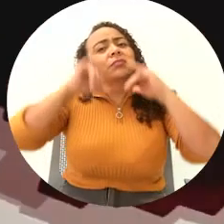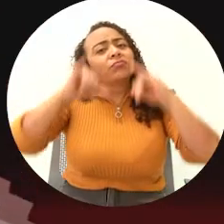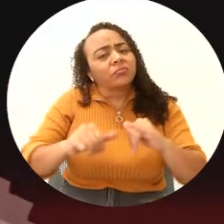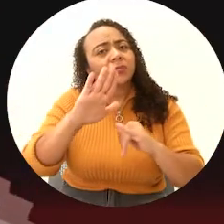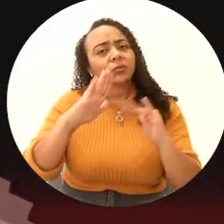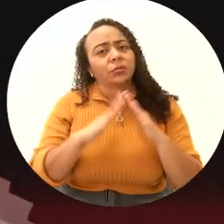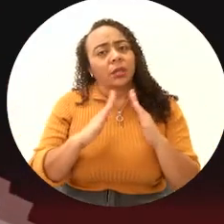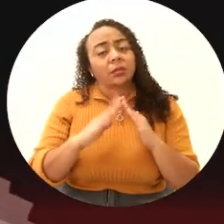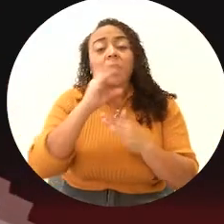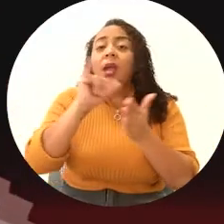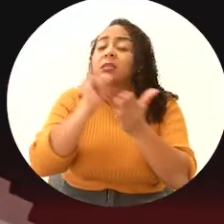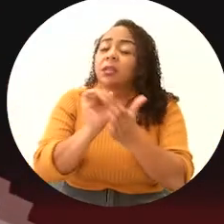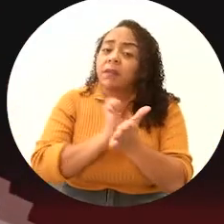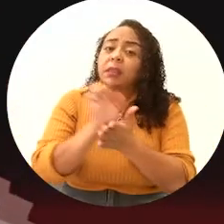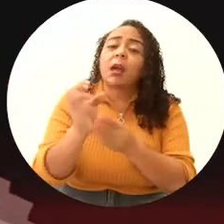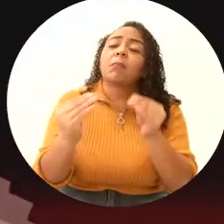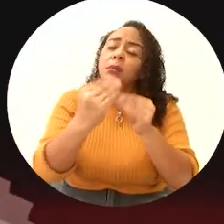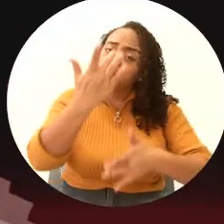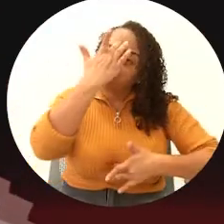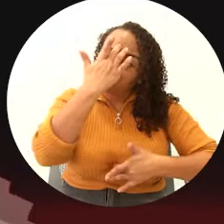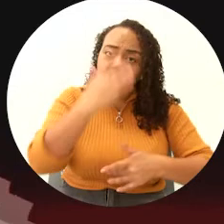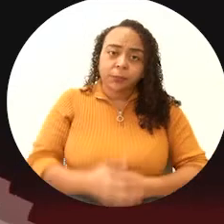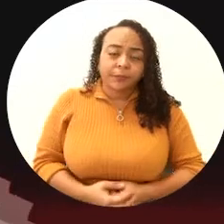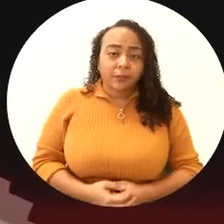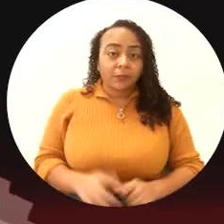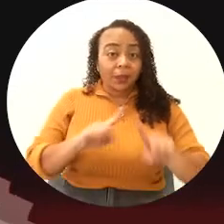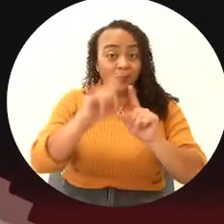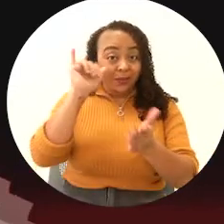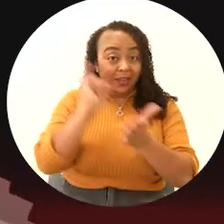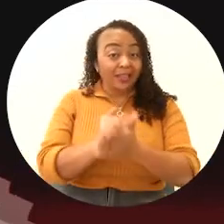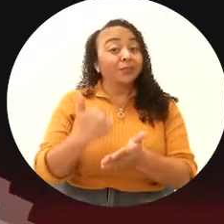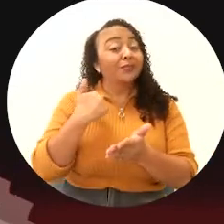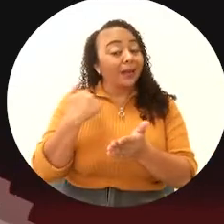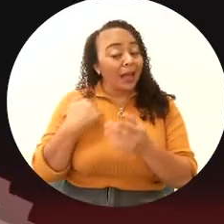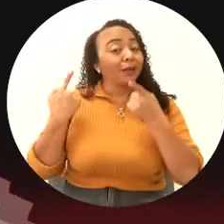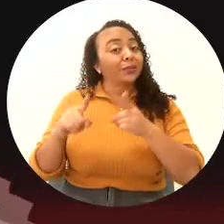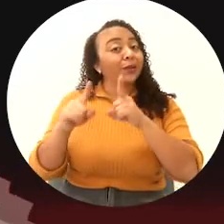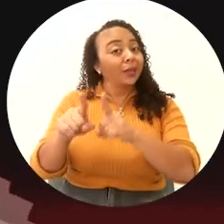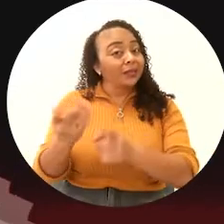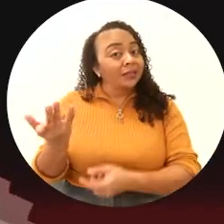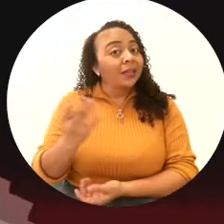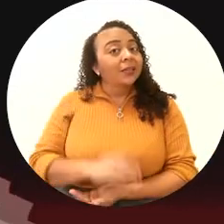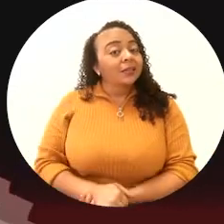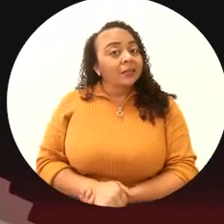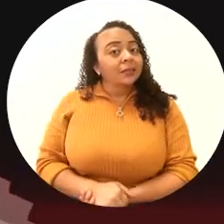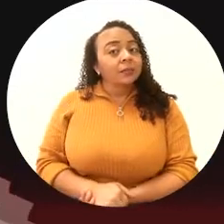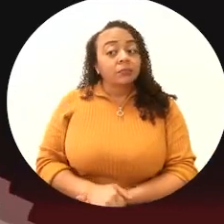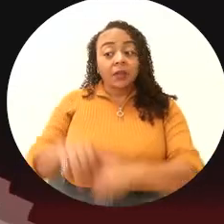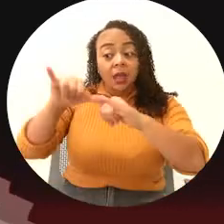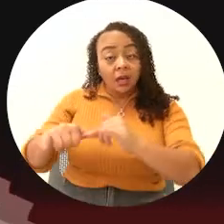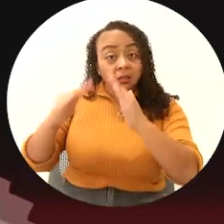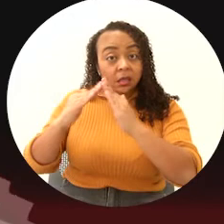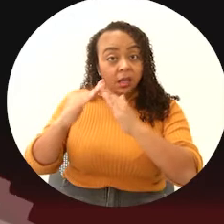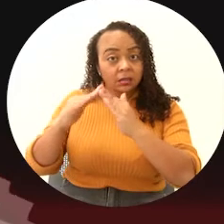mantuvieran en sus casas y así evitar más contagios. Pero eso tenía consecuencias. El quedarse en